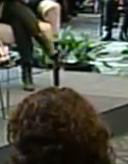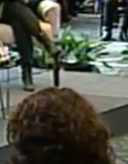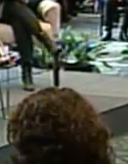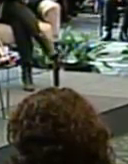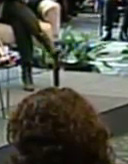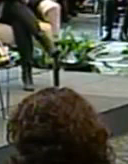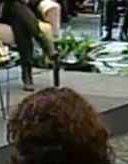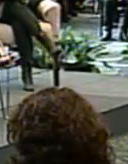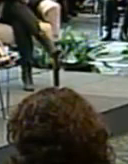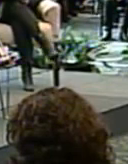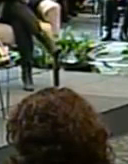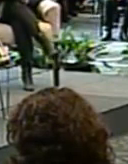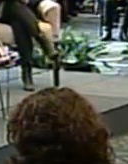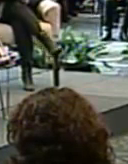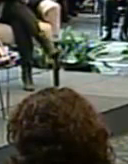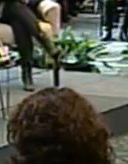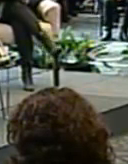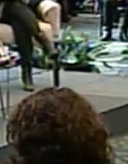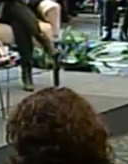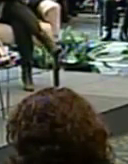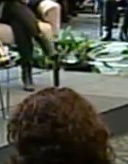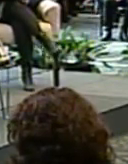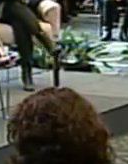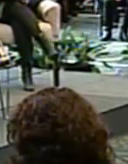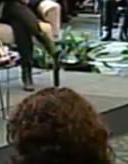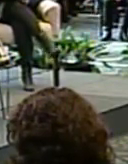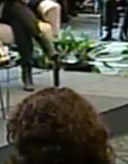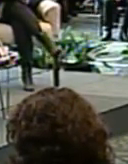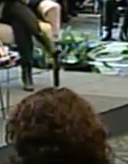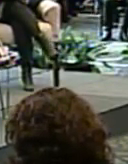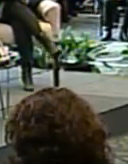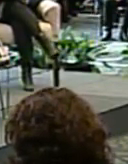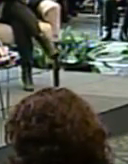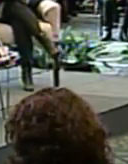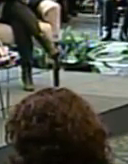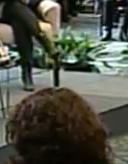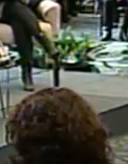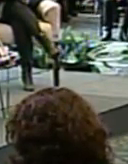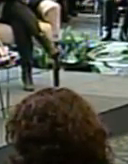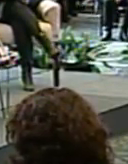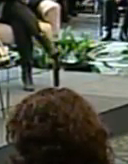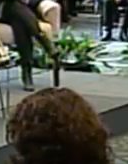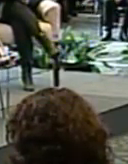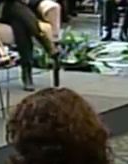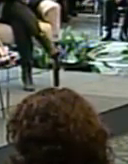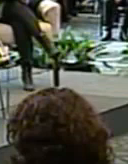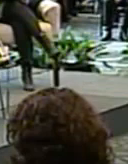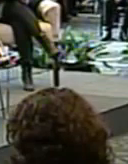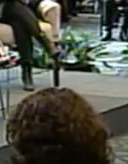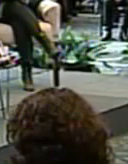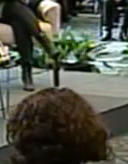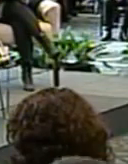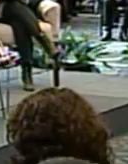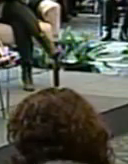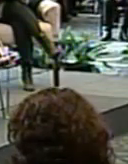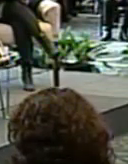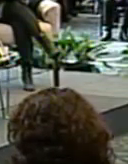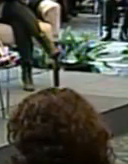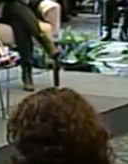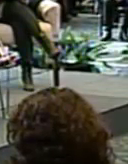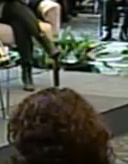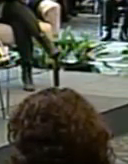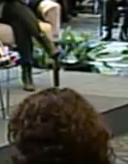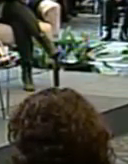a continuación me gustaría hacer referencia a algunas actividades potenciales que podrían desarrollarse de forma